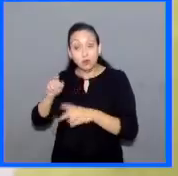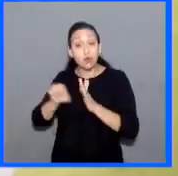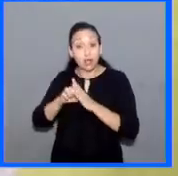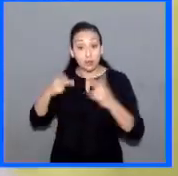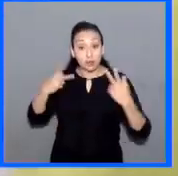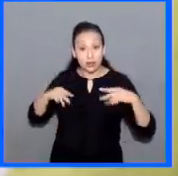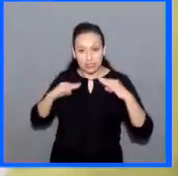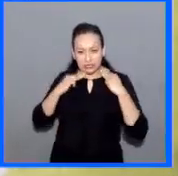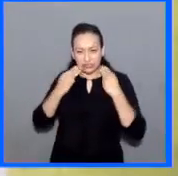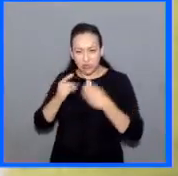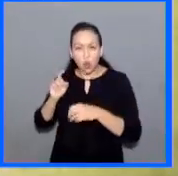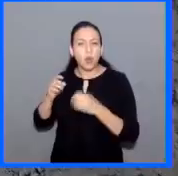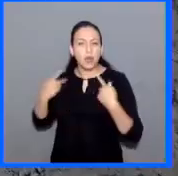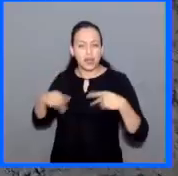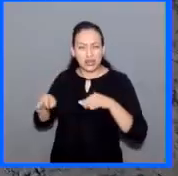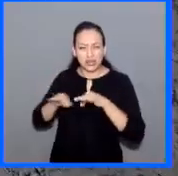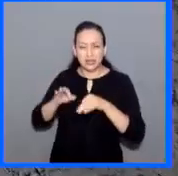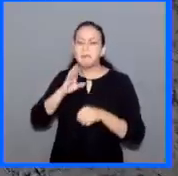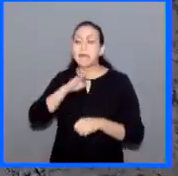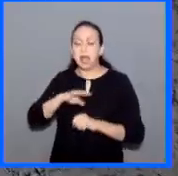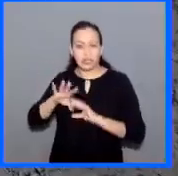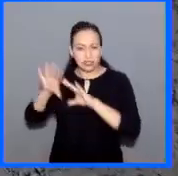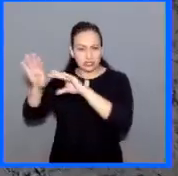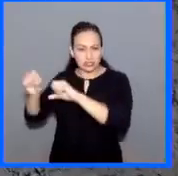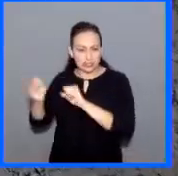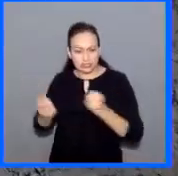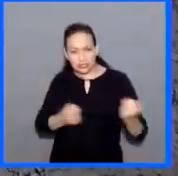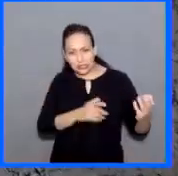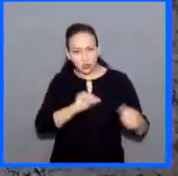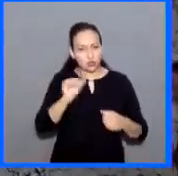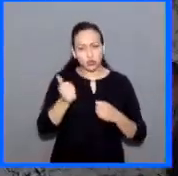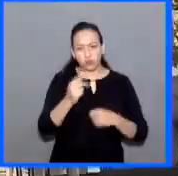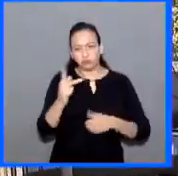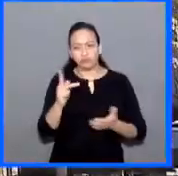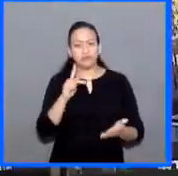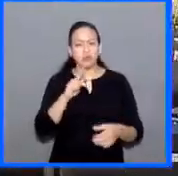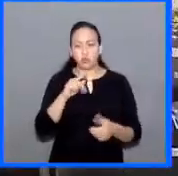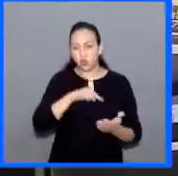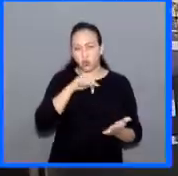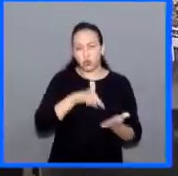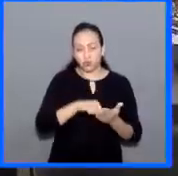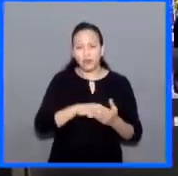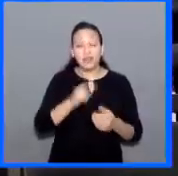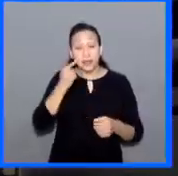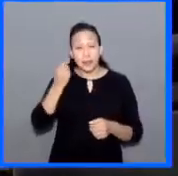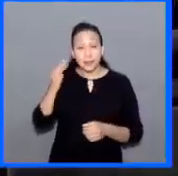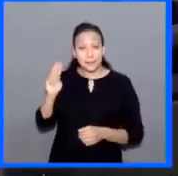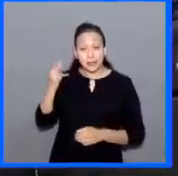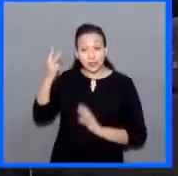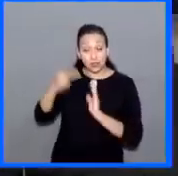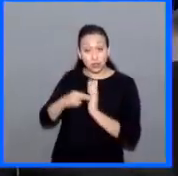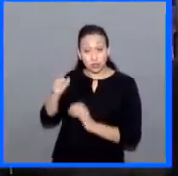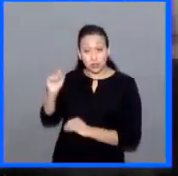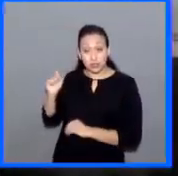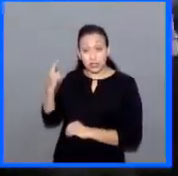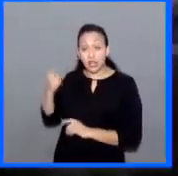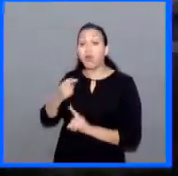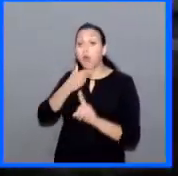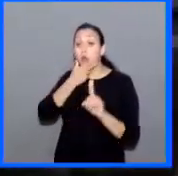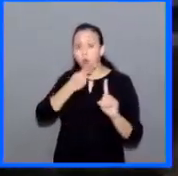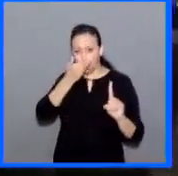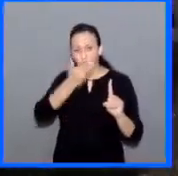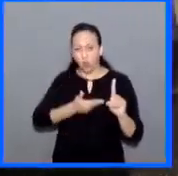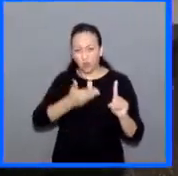dicho proceso de extradición. La Fiscalía General de la República capturó en mayo de 2021 al presunto líder de la banda de la